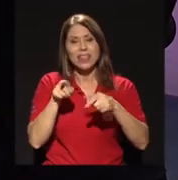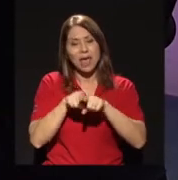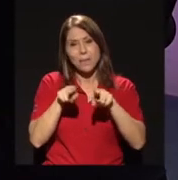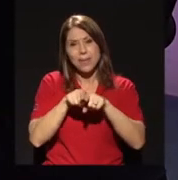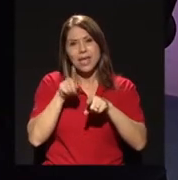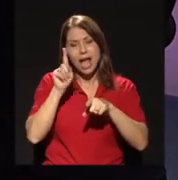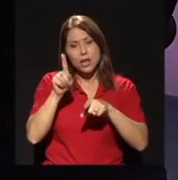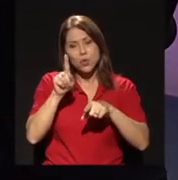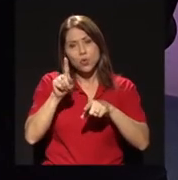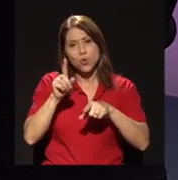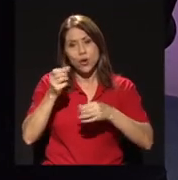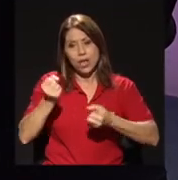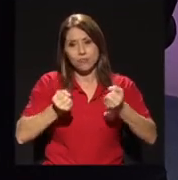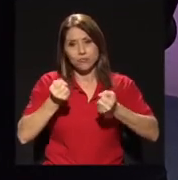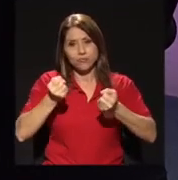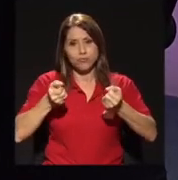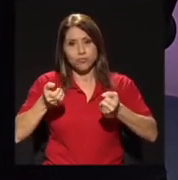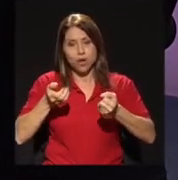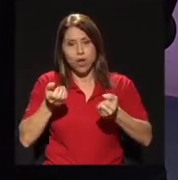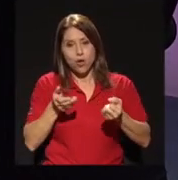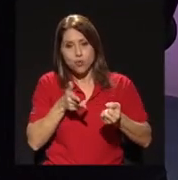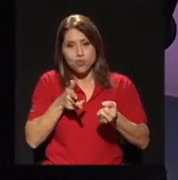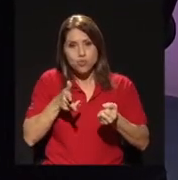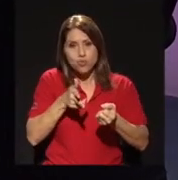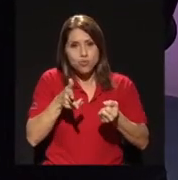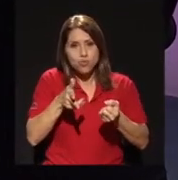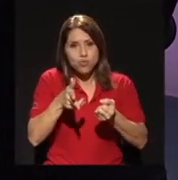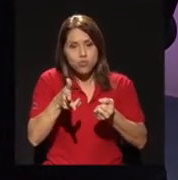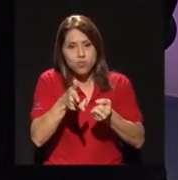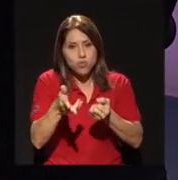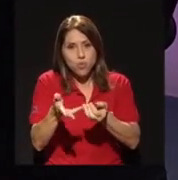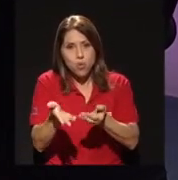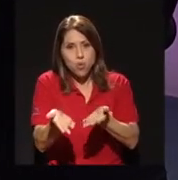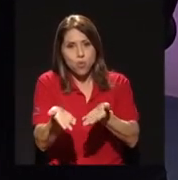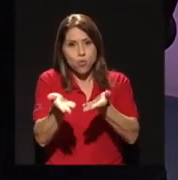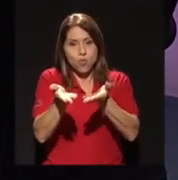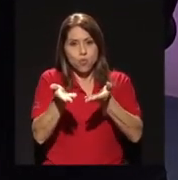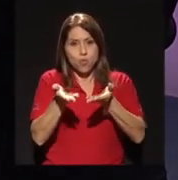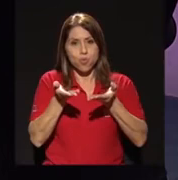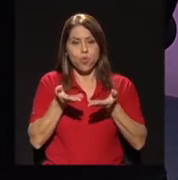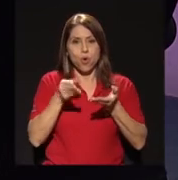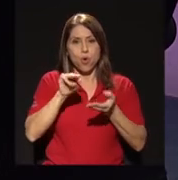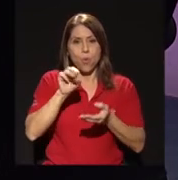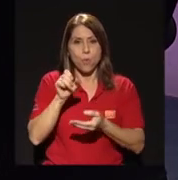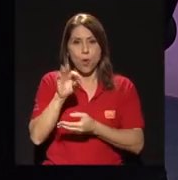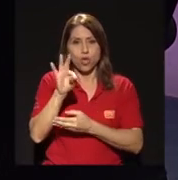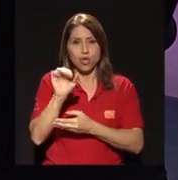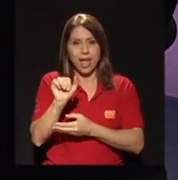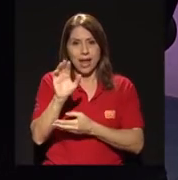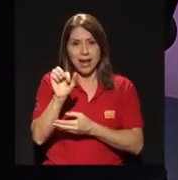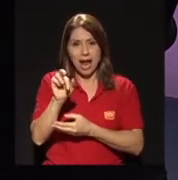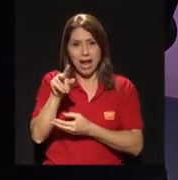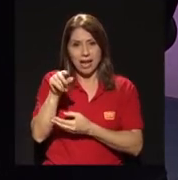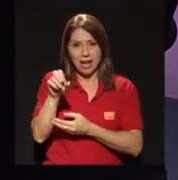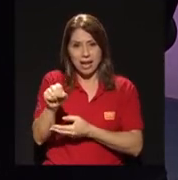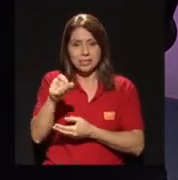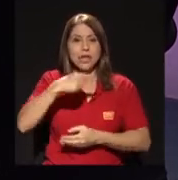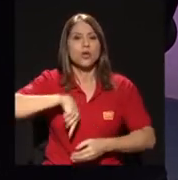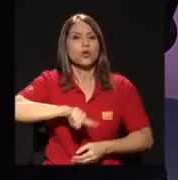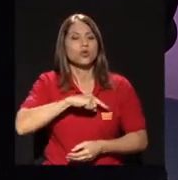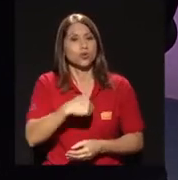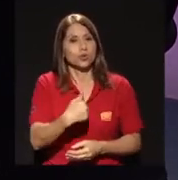el montacargas, que es el que dije que entra dentro del barco y saca la carga suelta, ¿verdad? Nosotros tenemos mujeres trabajando